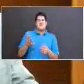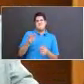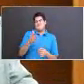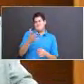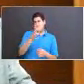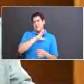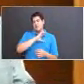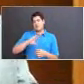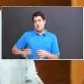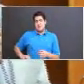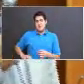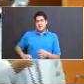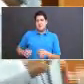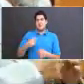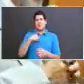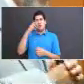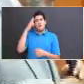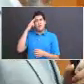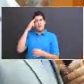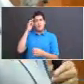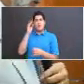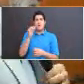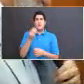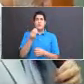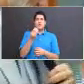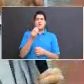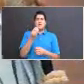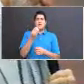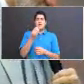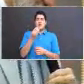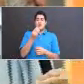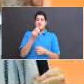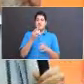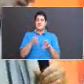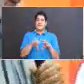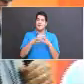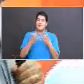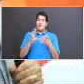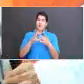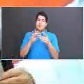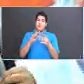Y entonces me recuerdo que ¿cómo contar esto?